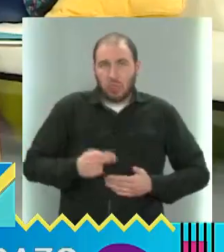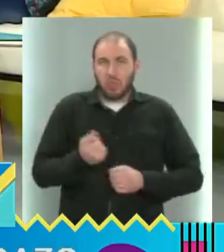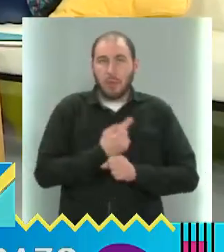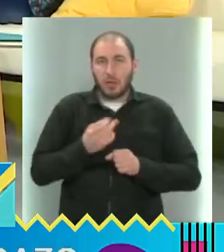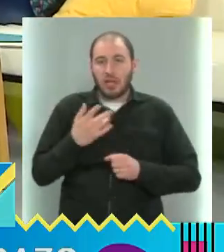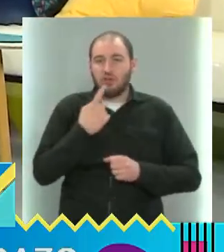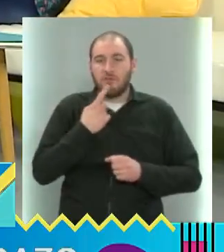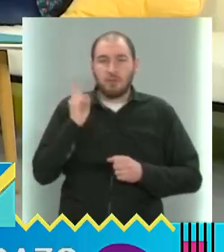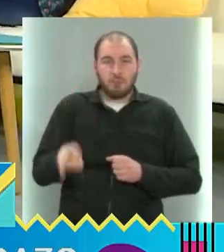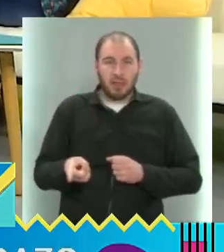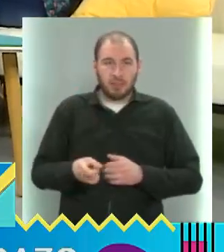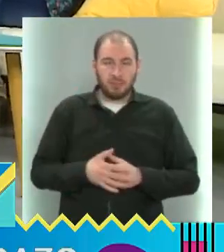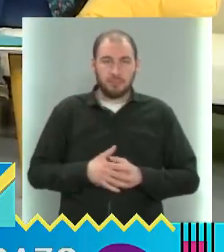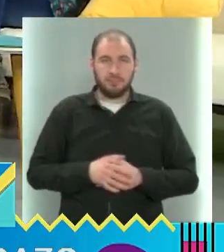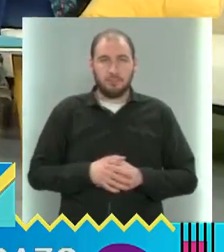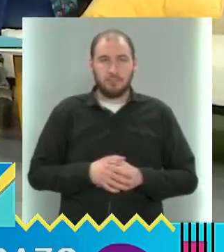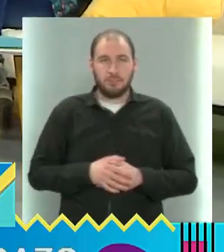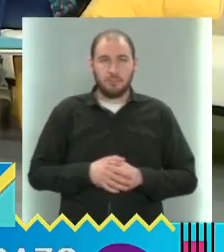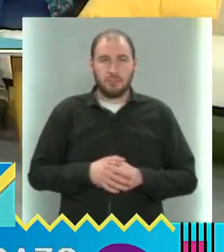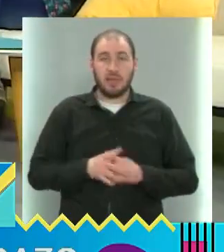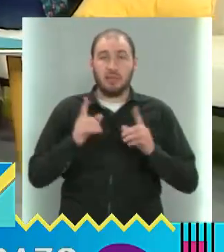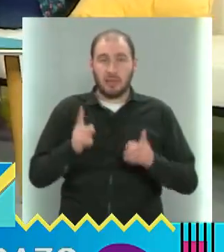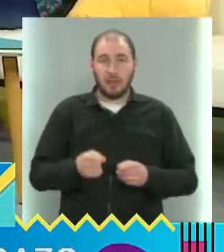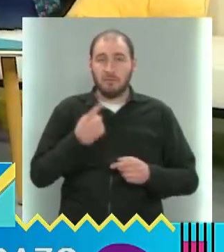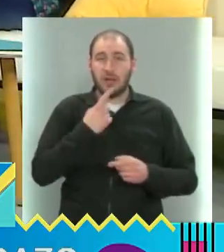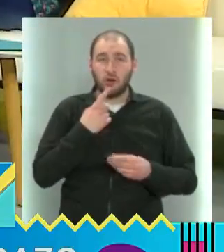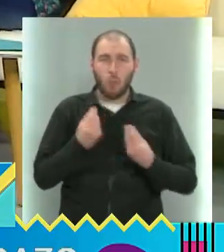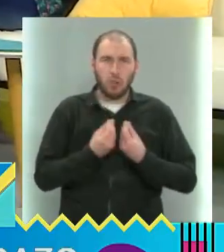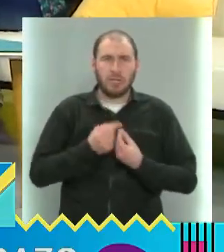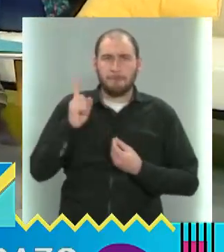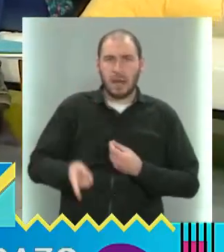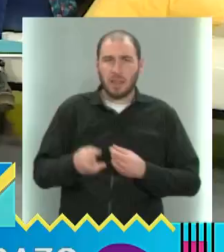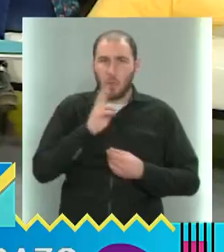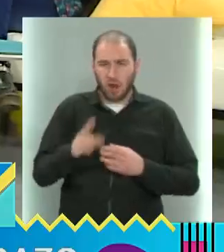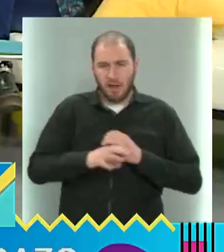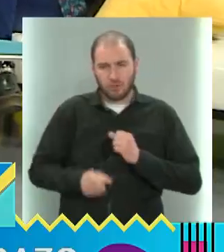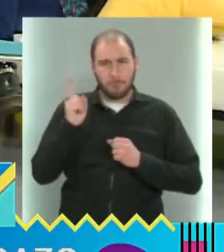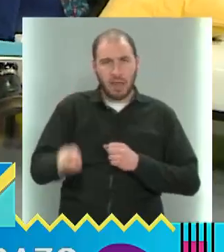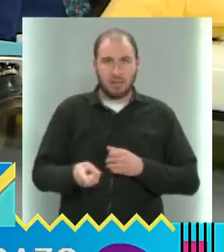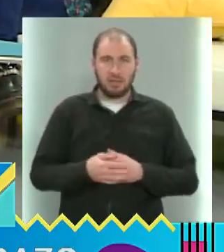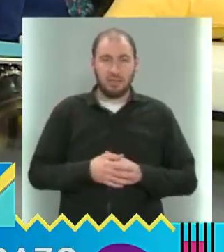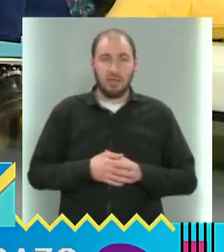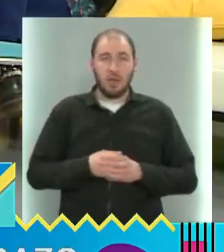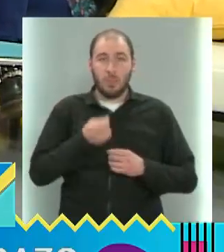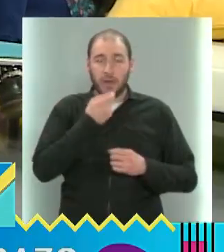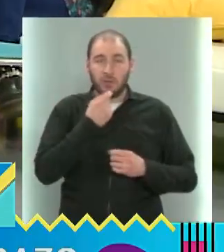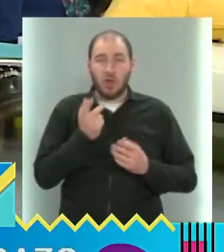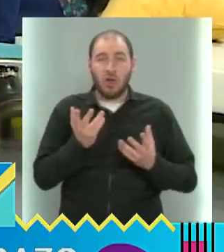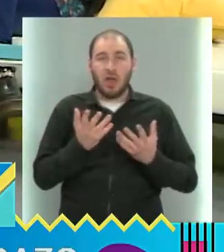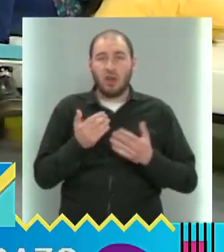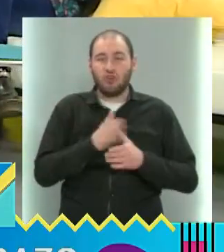imposición de su pareja varón. Y por supuesto que hay muchos varones que han obligado a sus mujeres a abortar, especialmente si se trata de una